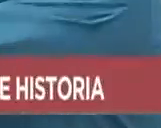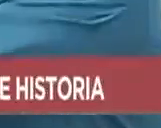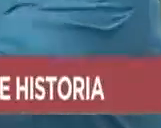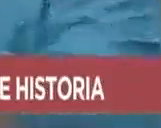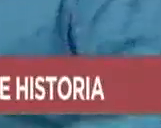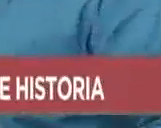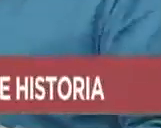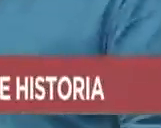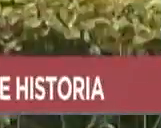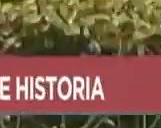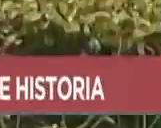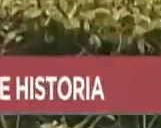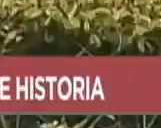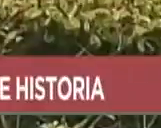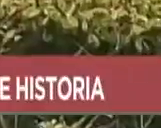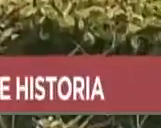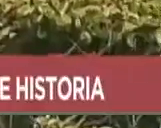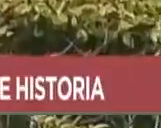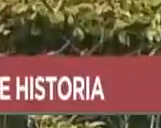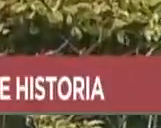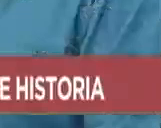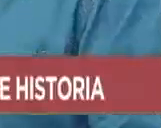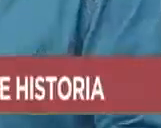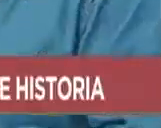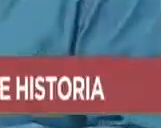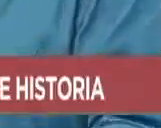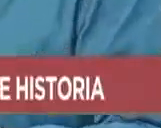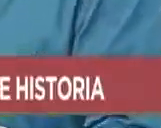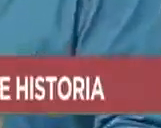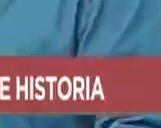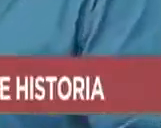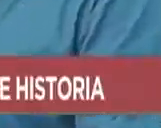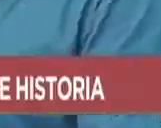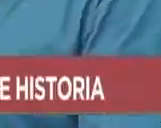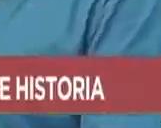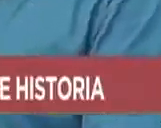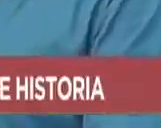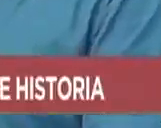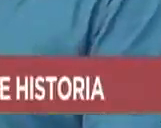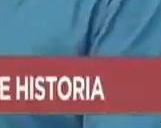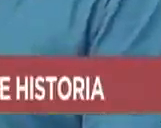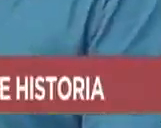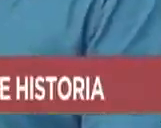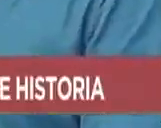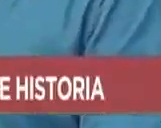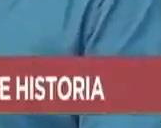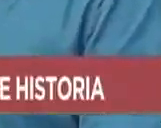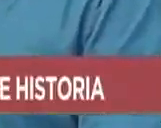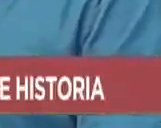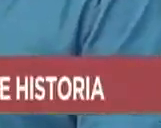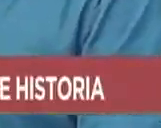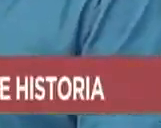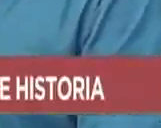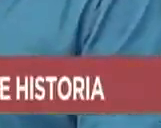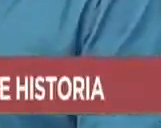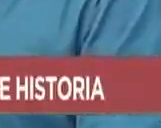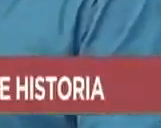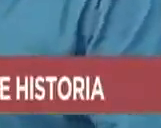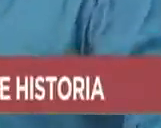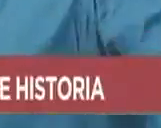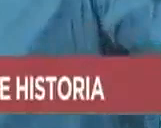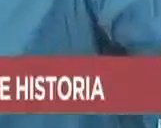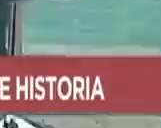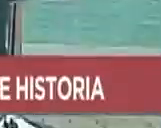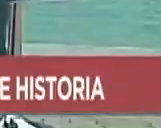del cual su persona y mi persona fuimos testigos y en buena medida a participantes cuál es su reflexión a propósito de esta fecha